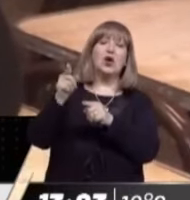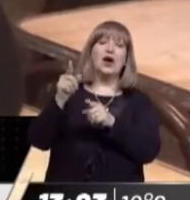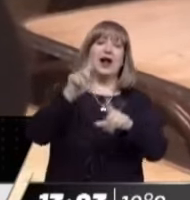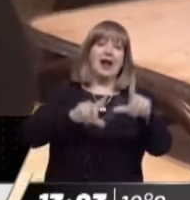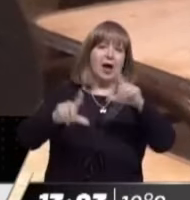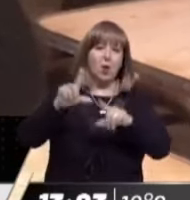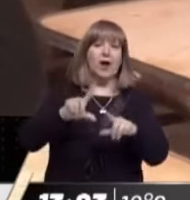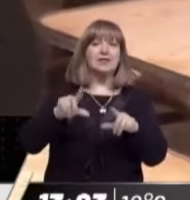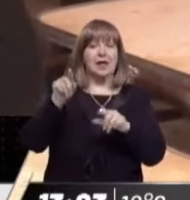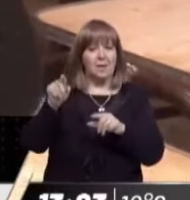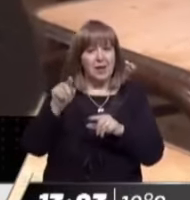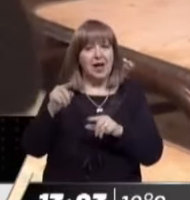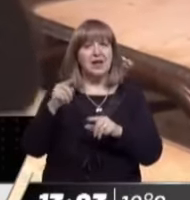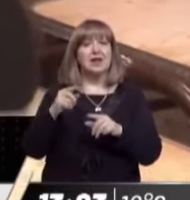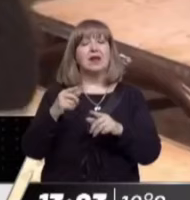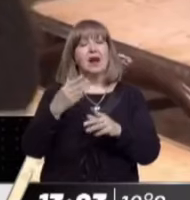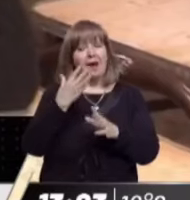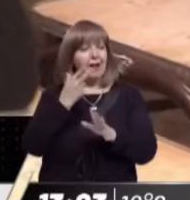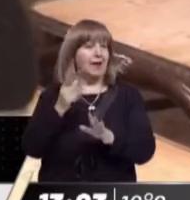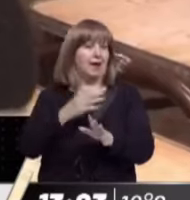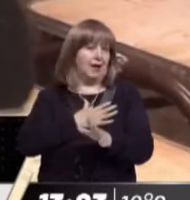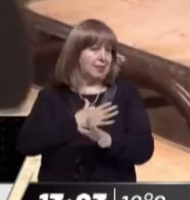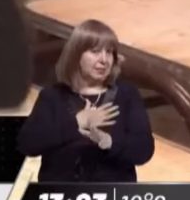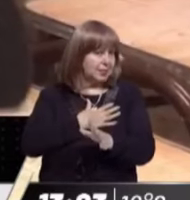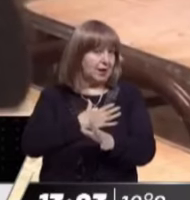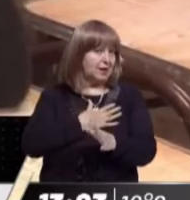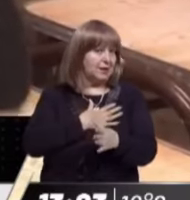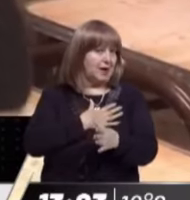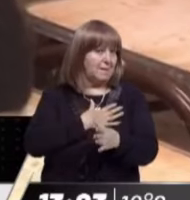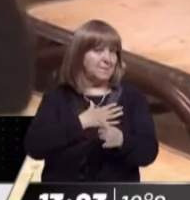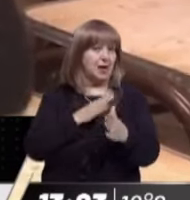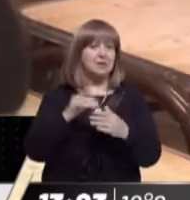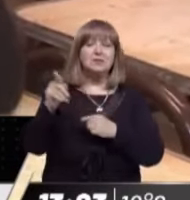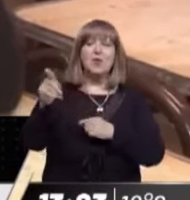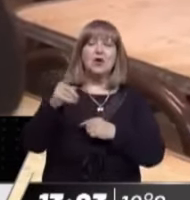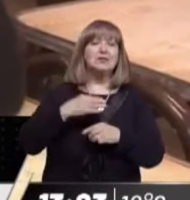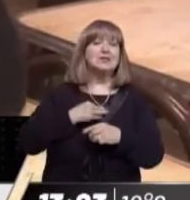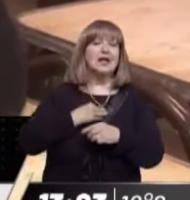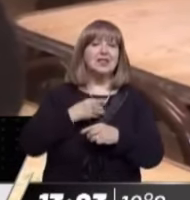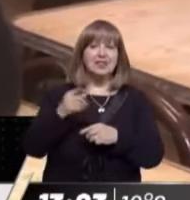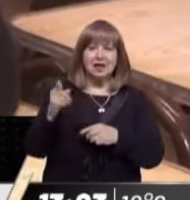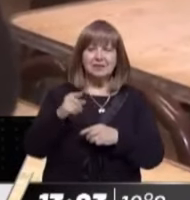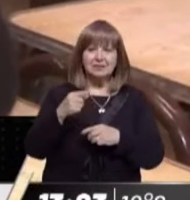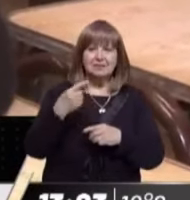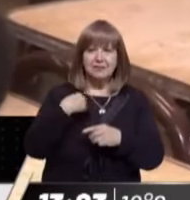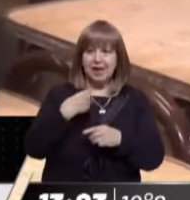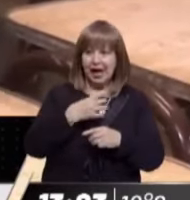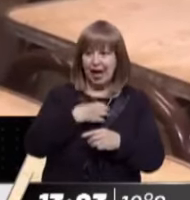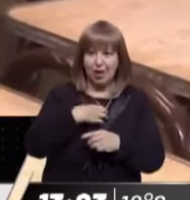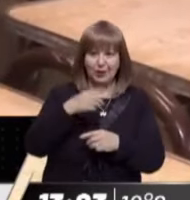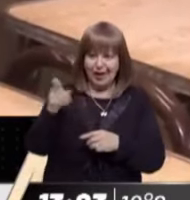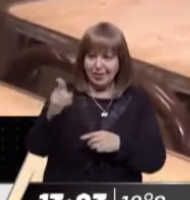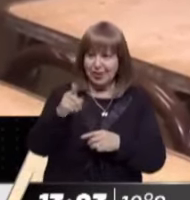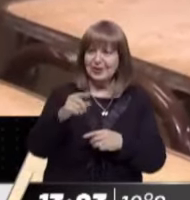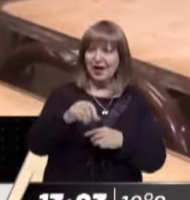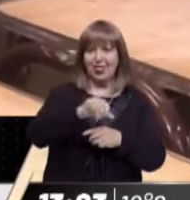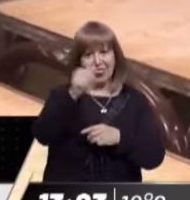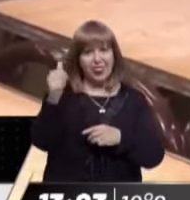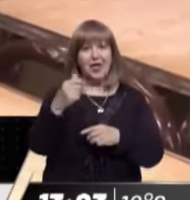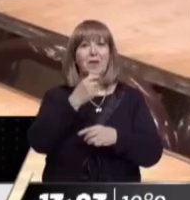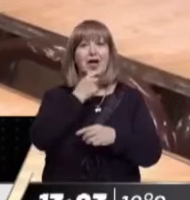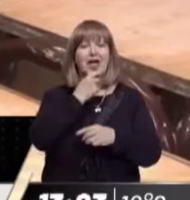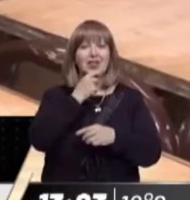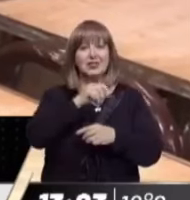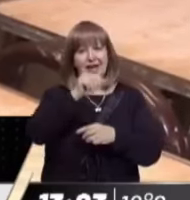de literatura y un amor incondicional también por la lectura. ¿Qué sentiste cuando te diste cuenta que tu alumna era la más lectora de